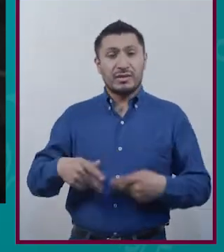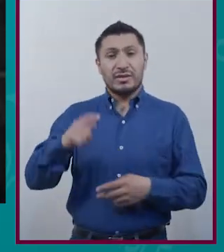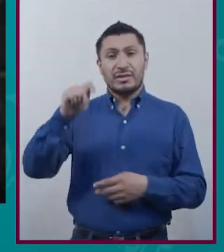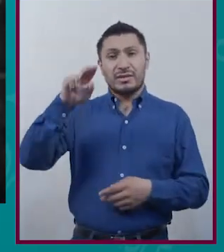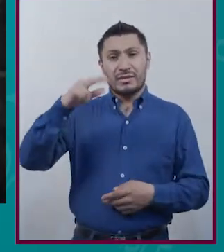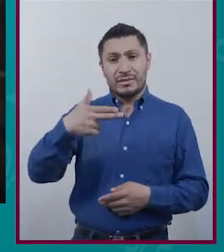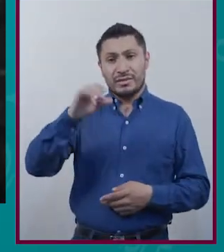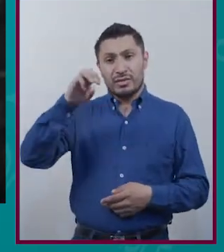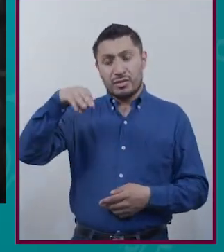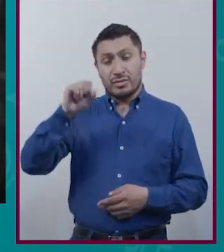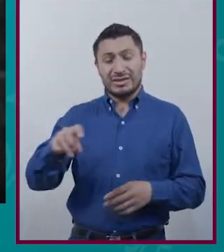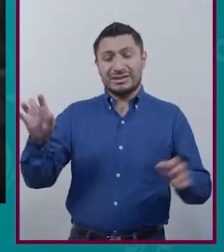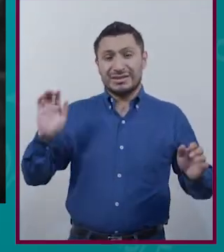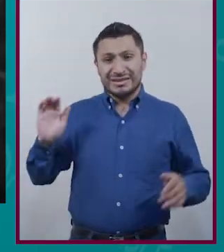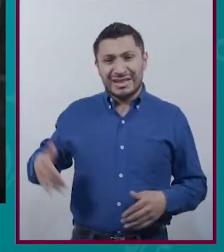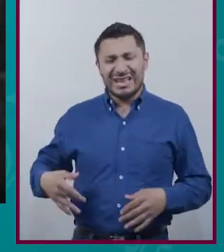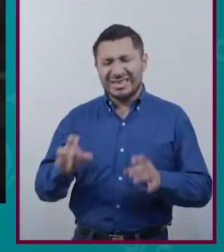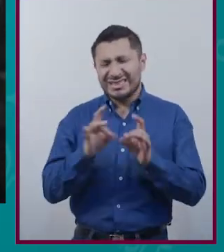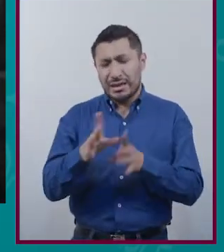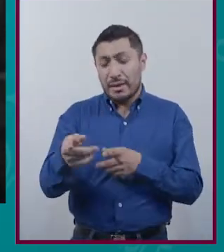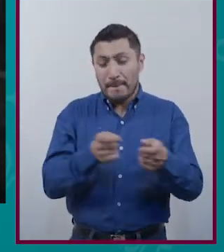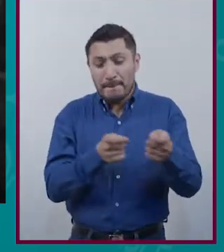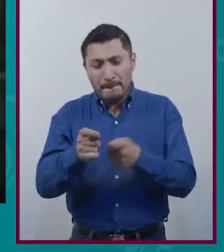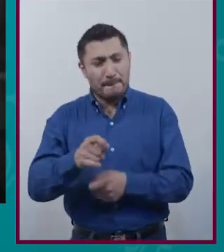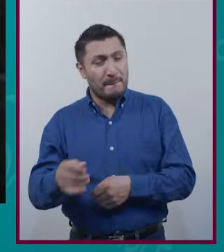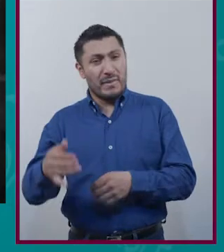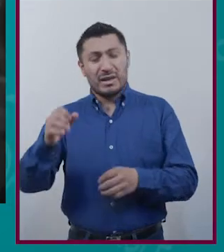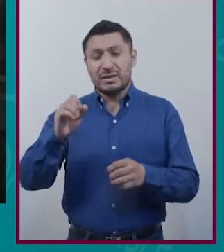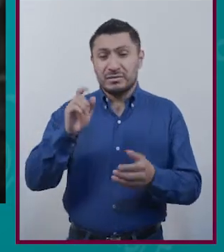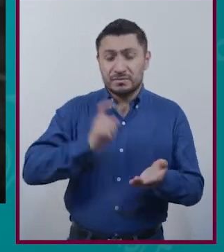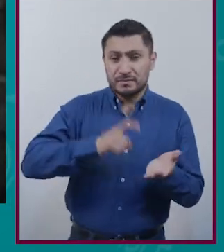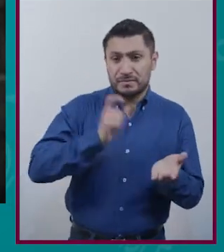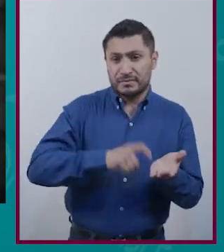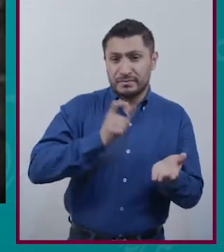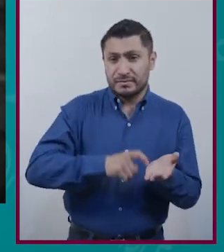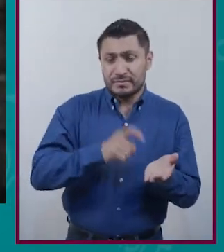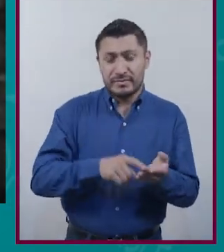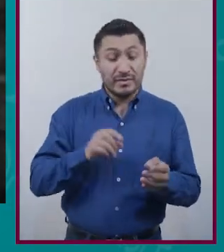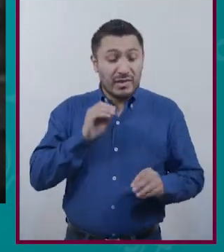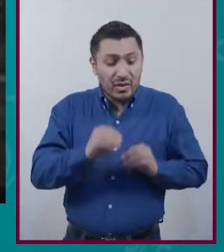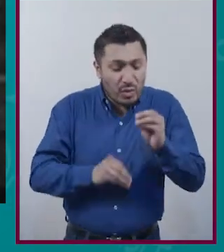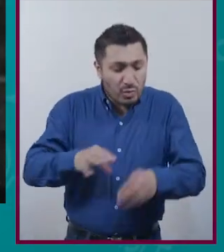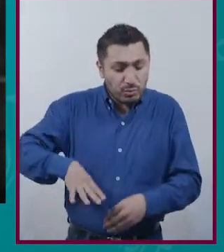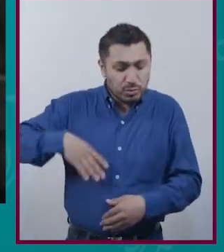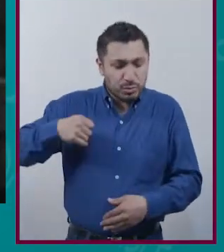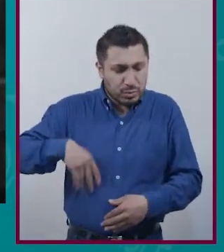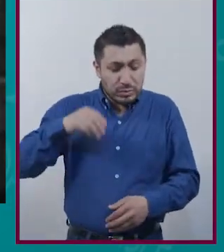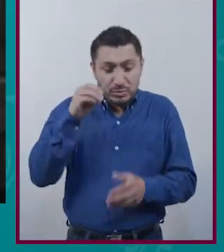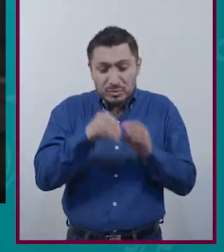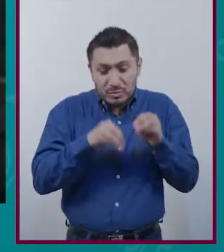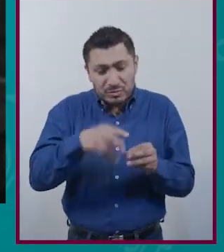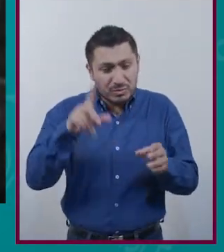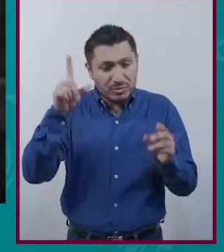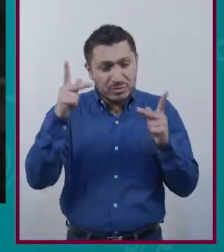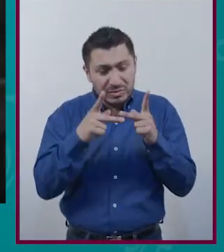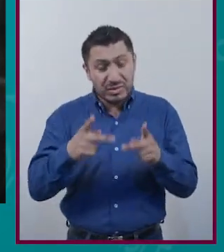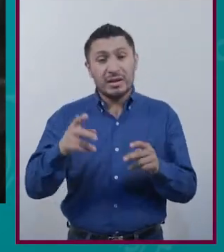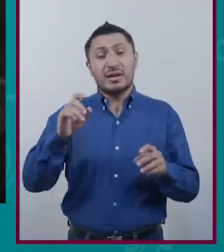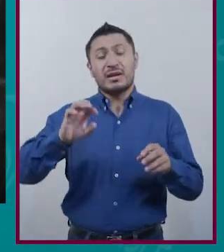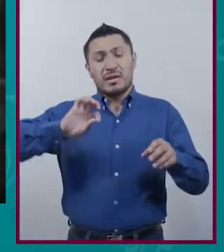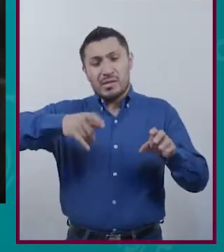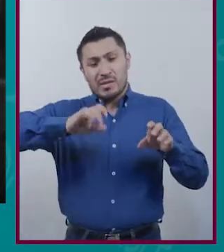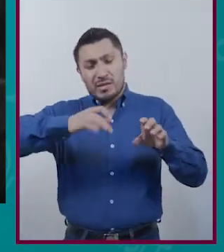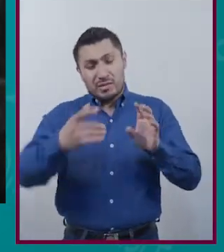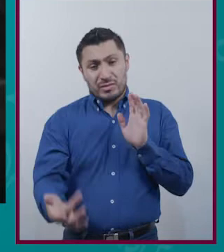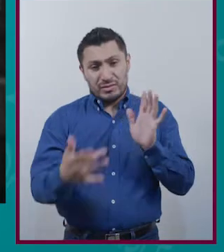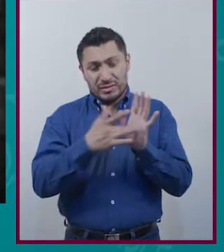tuvo un pequeño accidente mientras manipulaba un aparato telegráfico que trataba de perfeccionar y al conectar un tornillo transformó